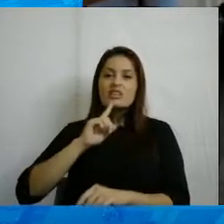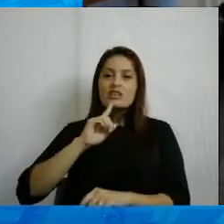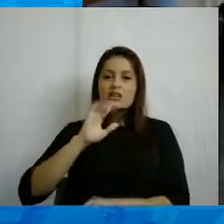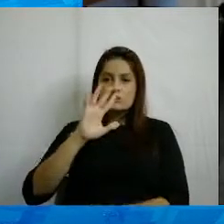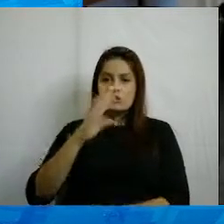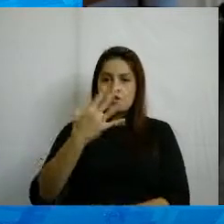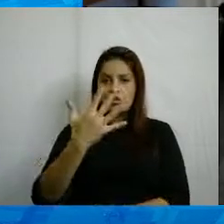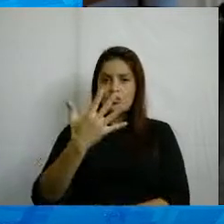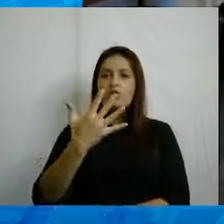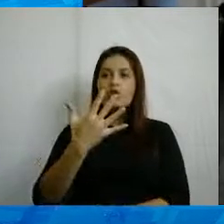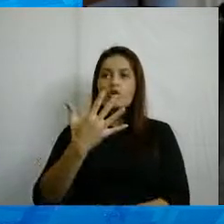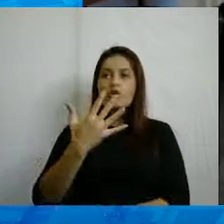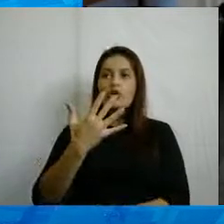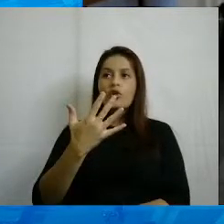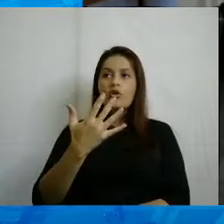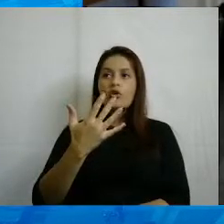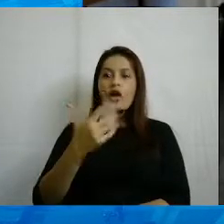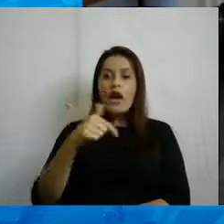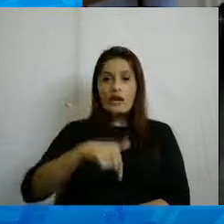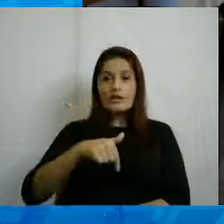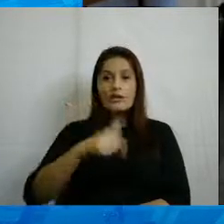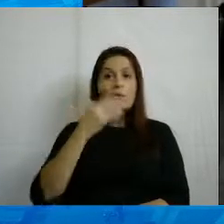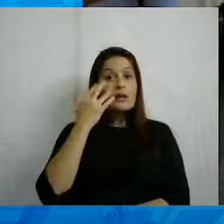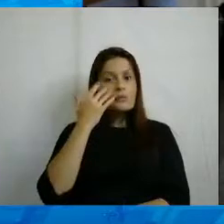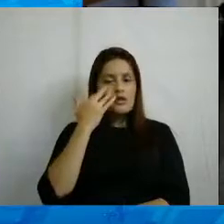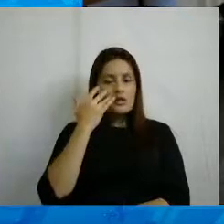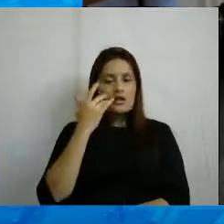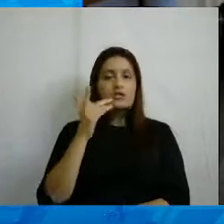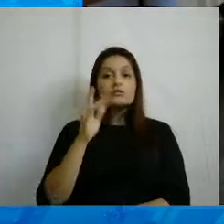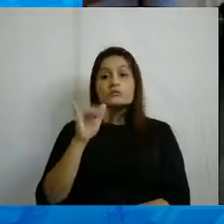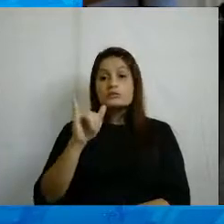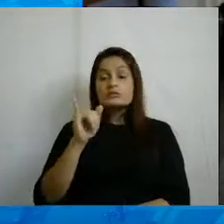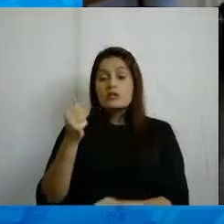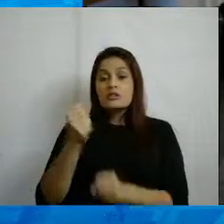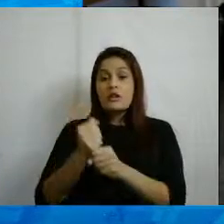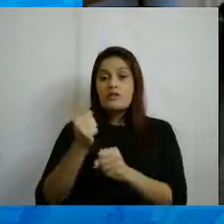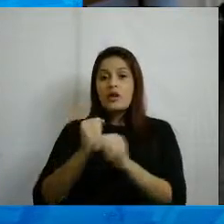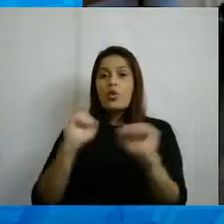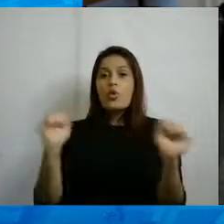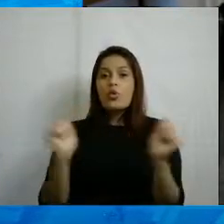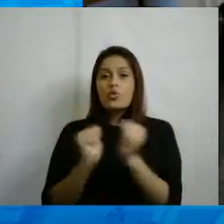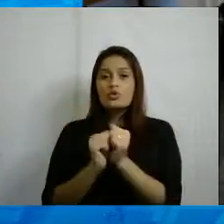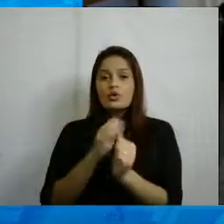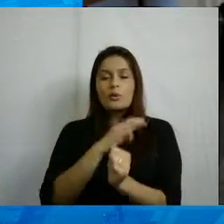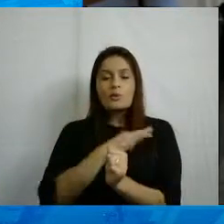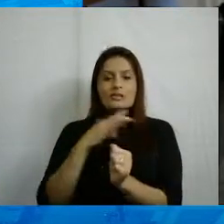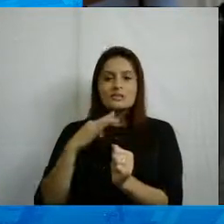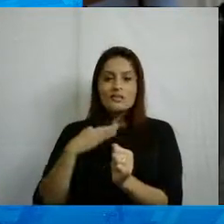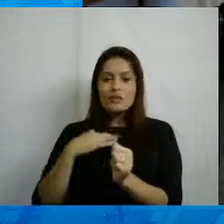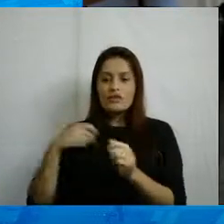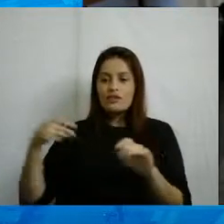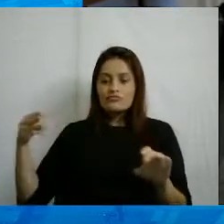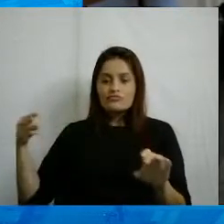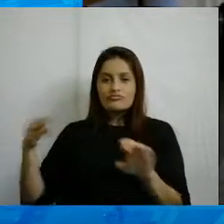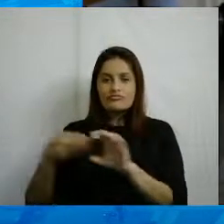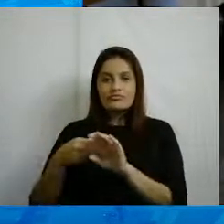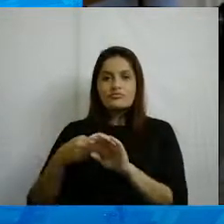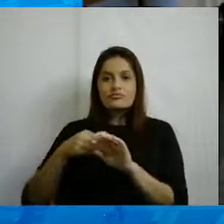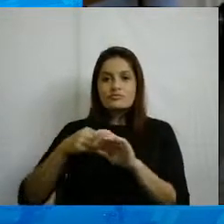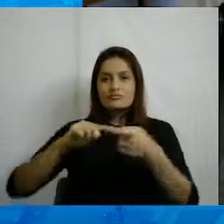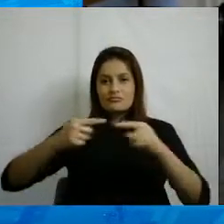están evaluando dentro de la comuna. Entonces ya estamos trabajando en conjunto con el Ministerio de Energía y el gobierno regional para la instalación de más puntos dentro de la